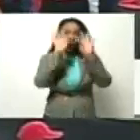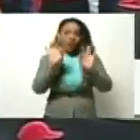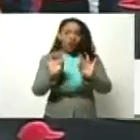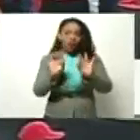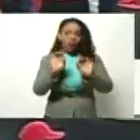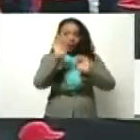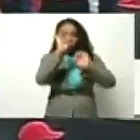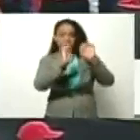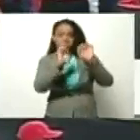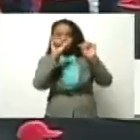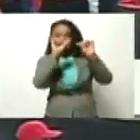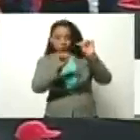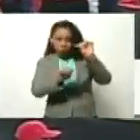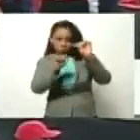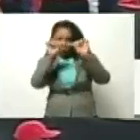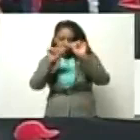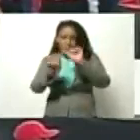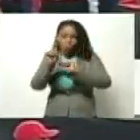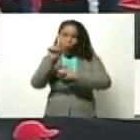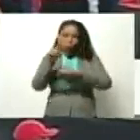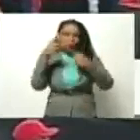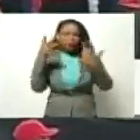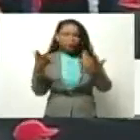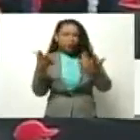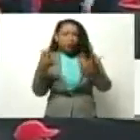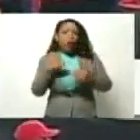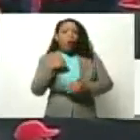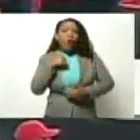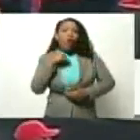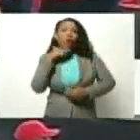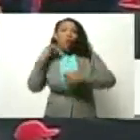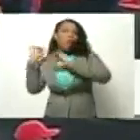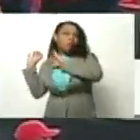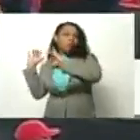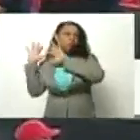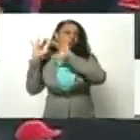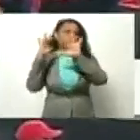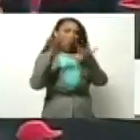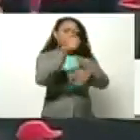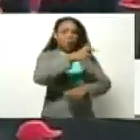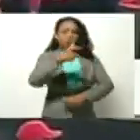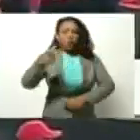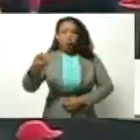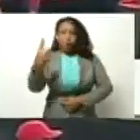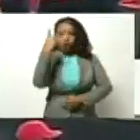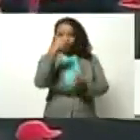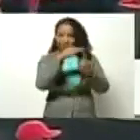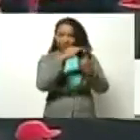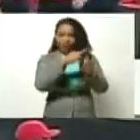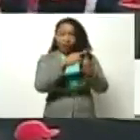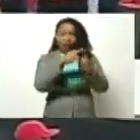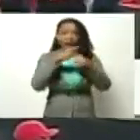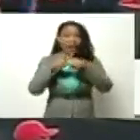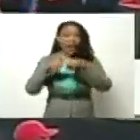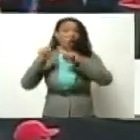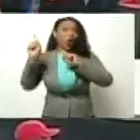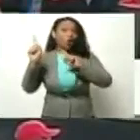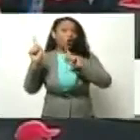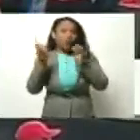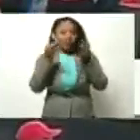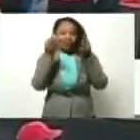de evaluarlo uno es la cantidad de gente es uno pero el otro es la